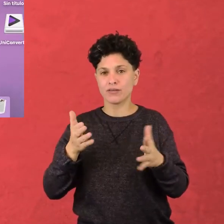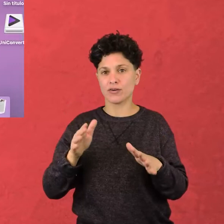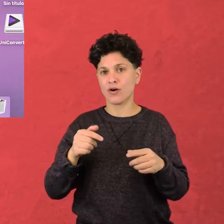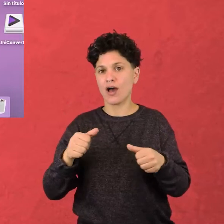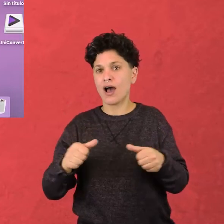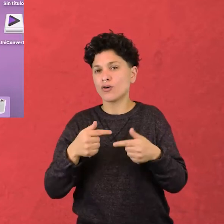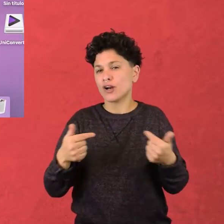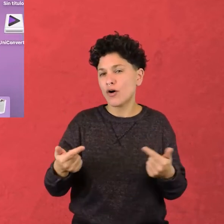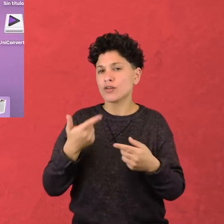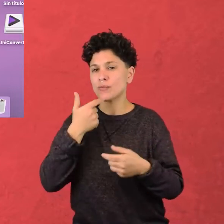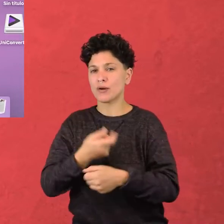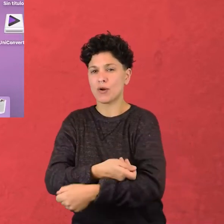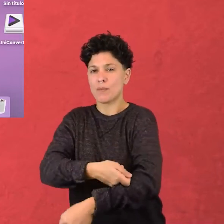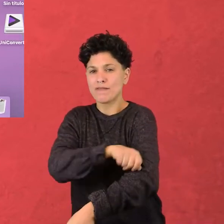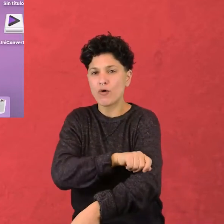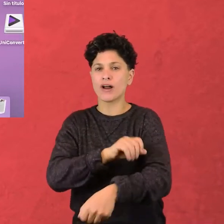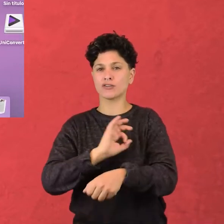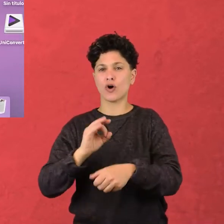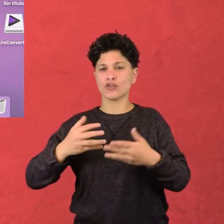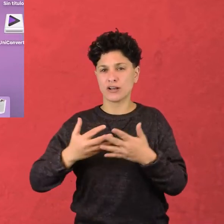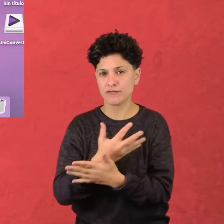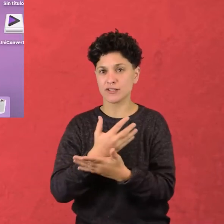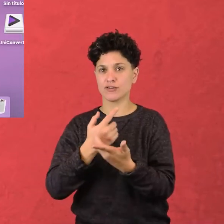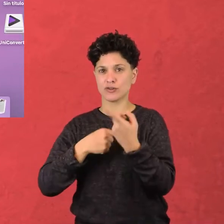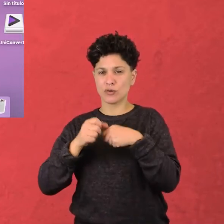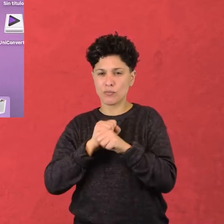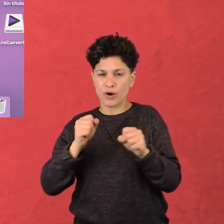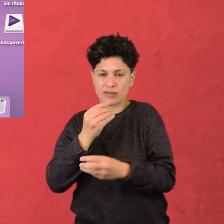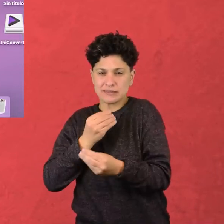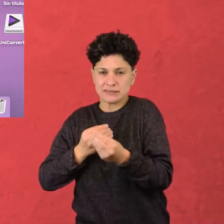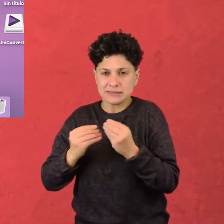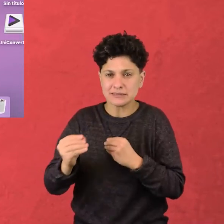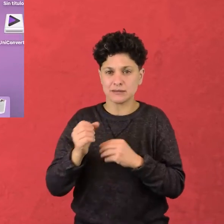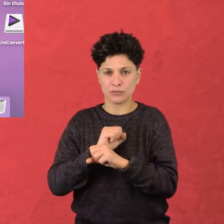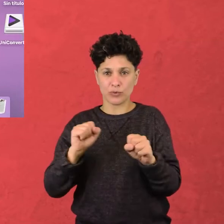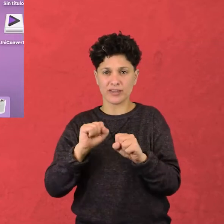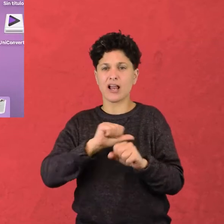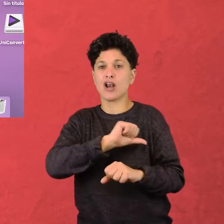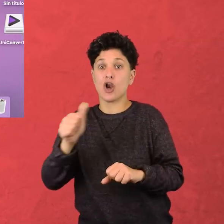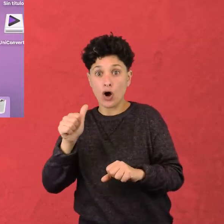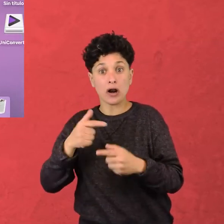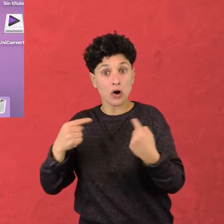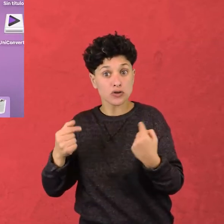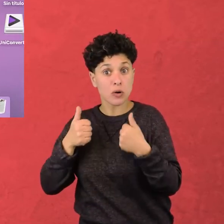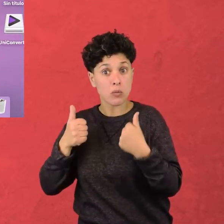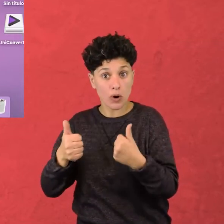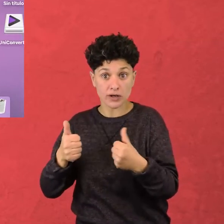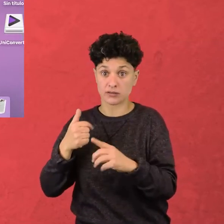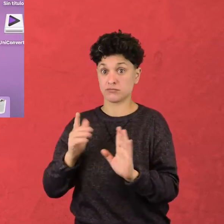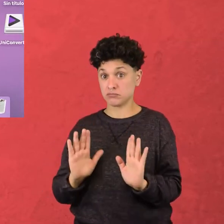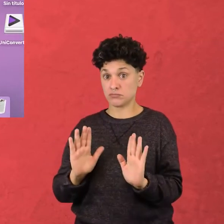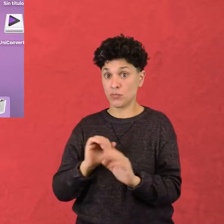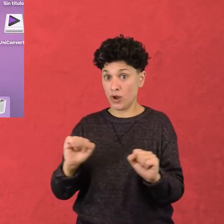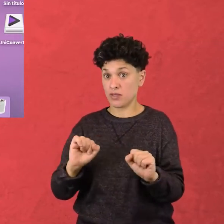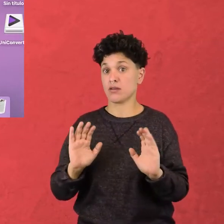puede compensar. De hecho, cuando una persona no es talentosa, se esfuerza, se sacrifica y puede obtener hasta